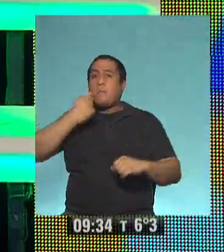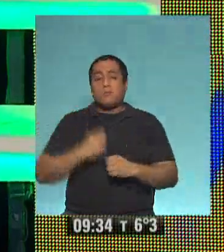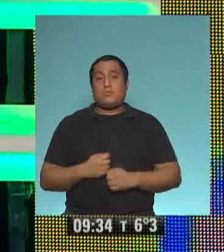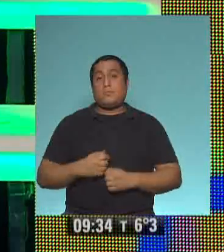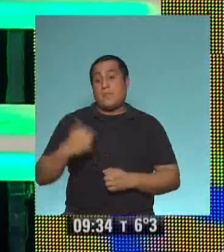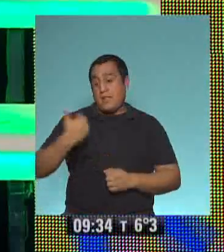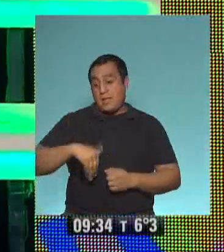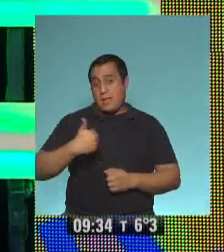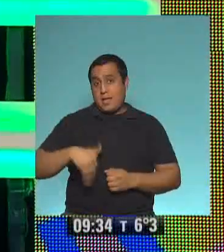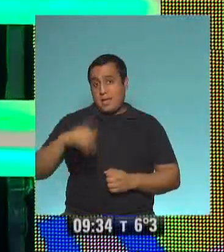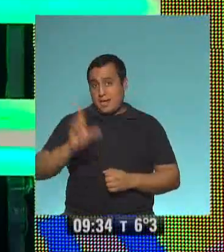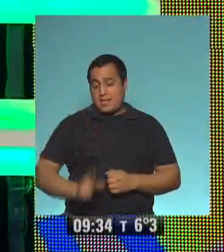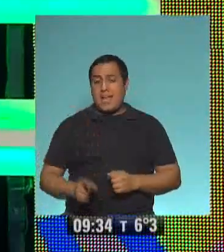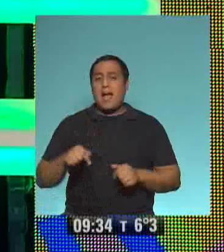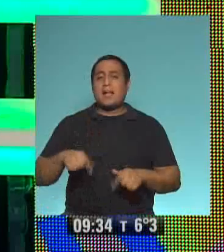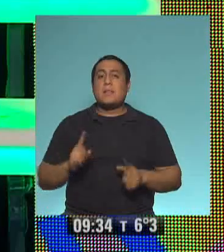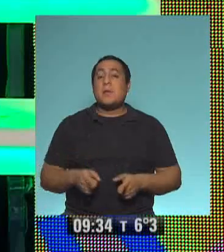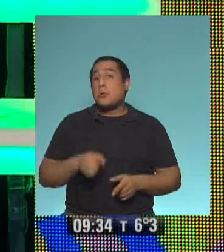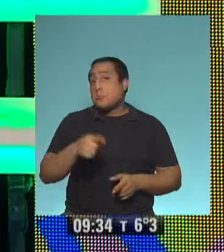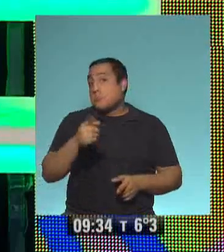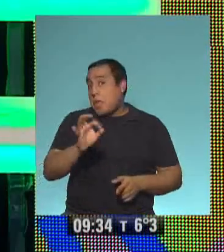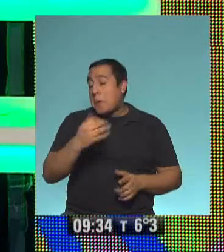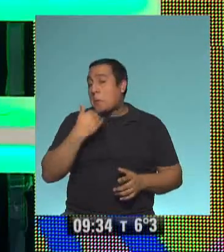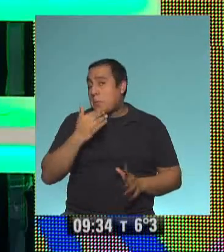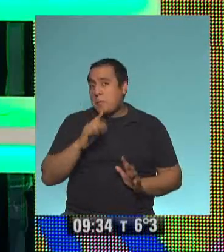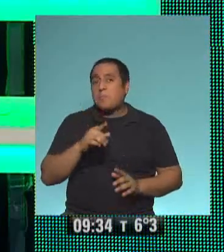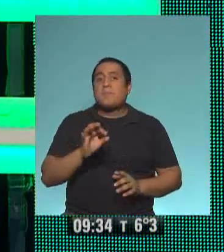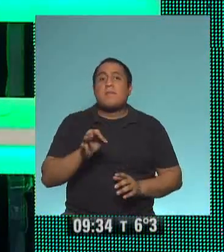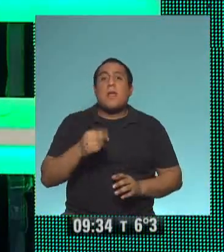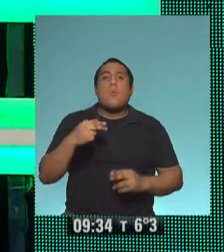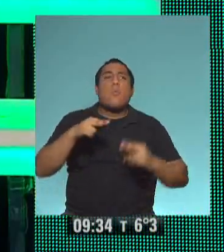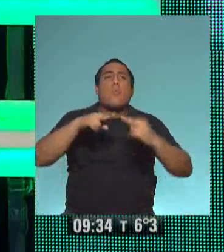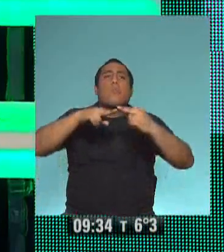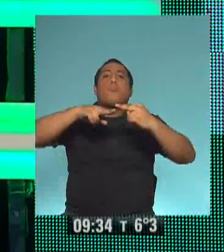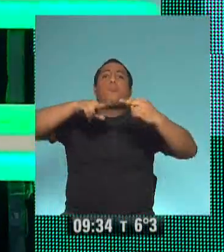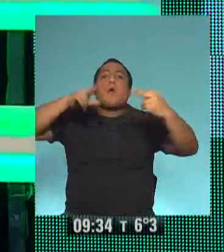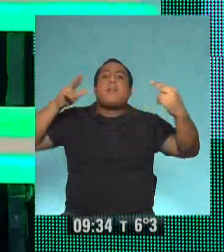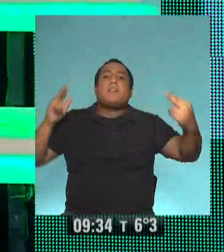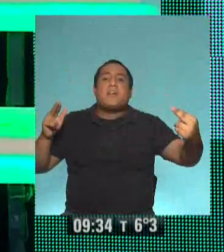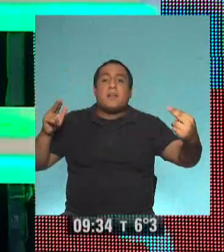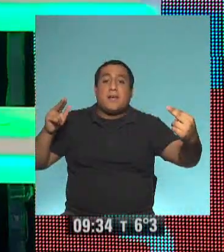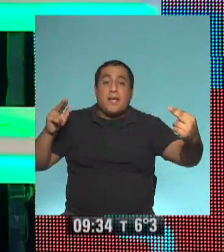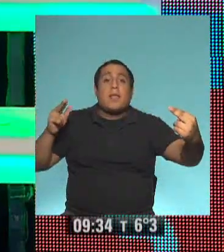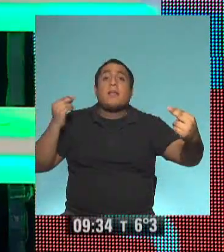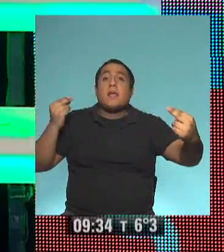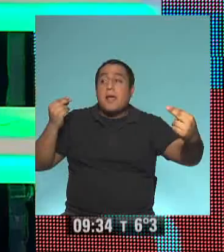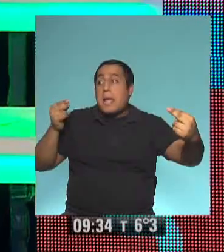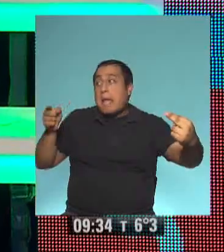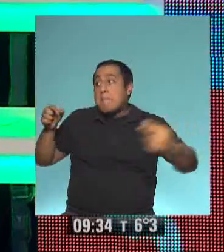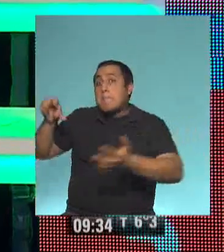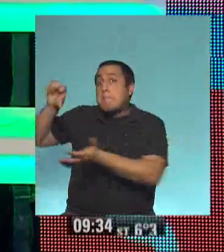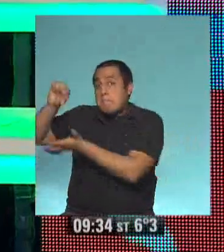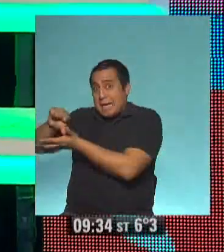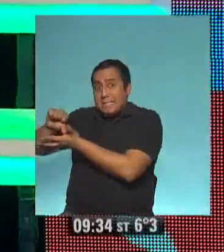país hay también, ¿saben qué? No sé si lo saben ni en casa tampoco. Puentes internacionales que comunican un país con otro.